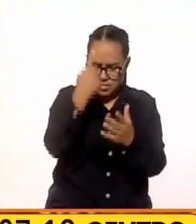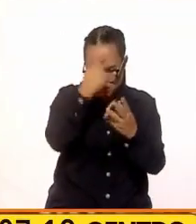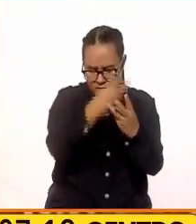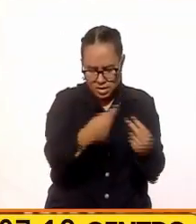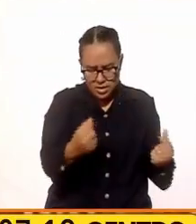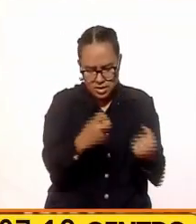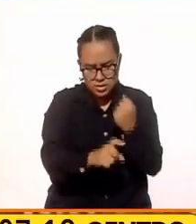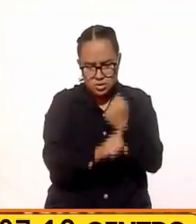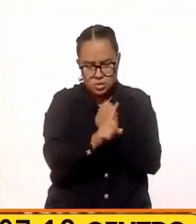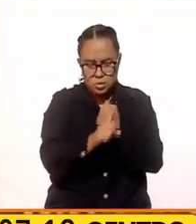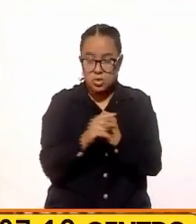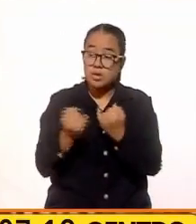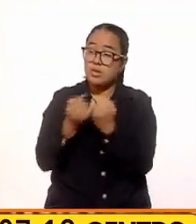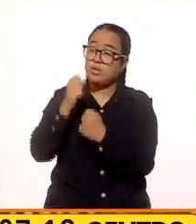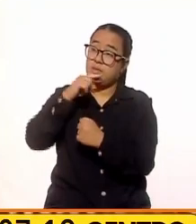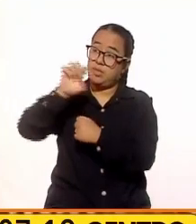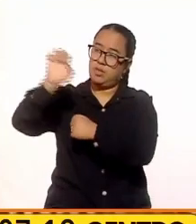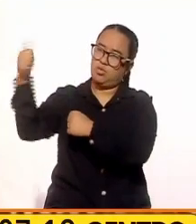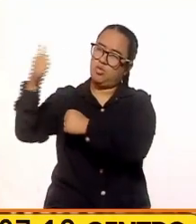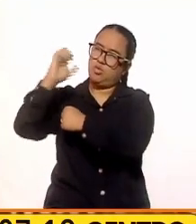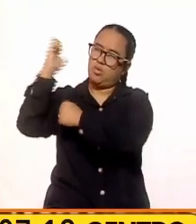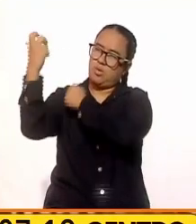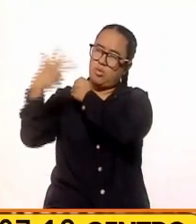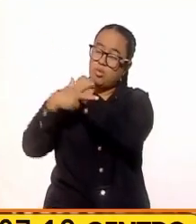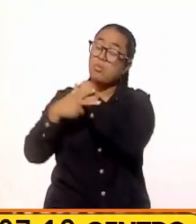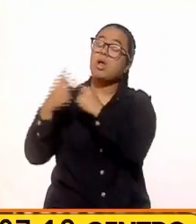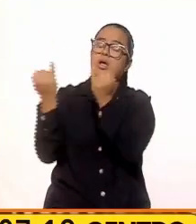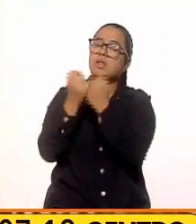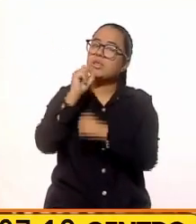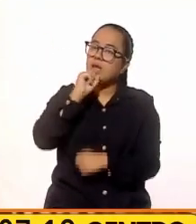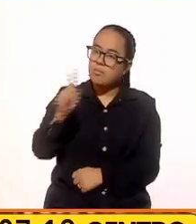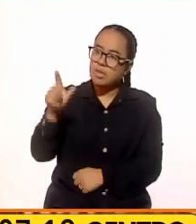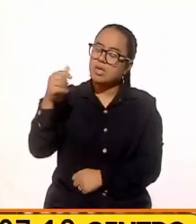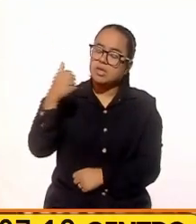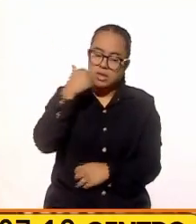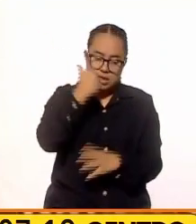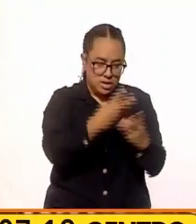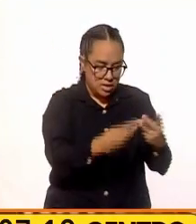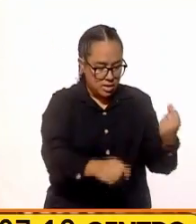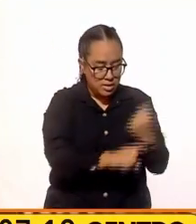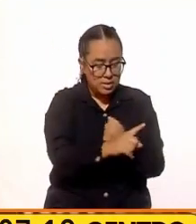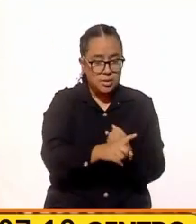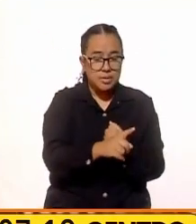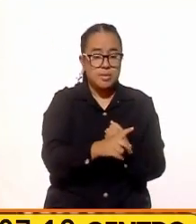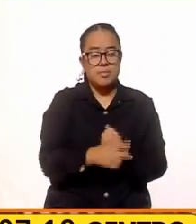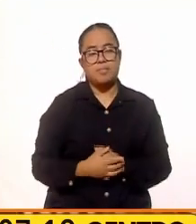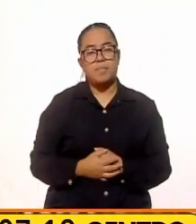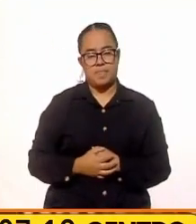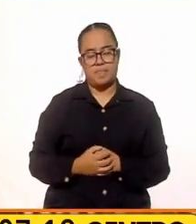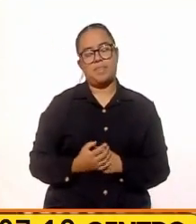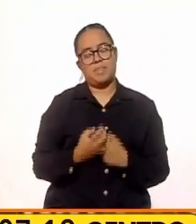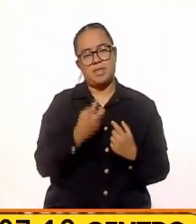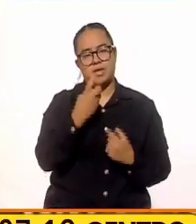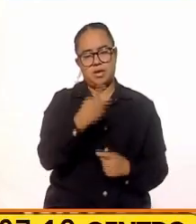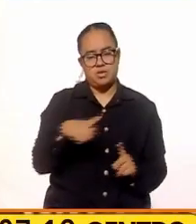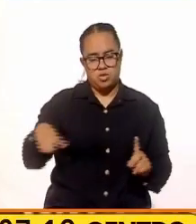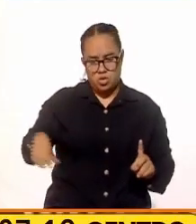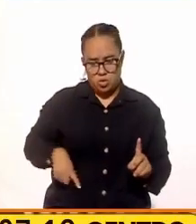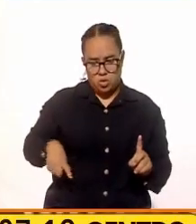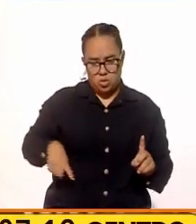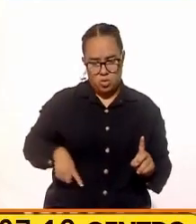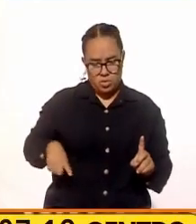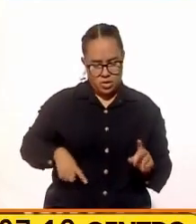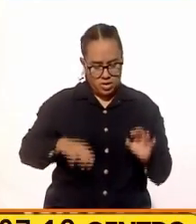naciones europeas lo han sido, y por supuesto el llamado debería ser a que regrese la oposición y el gobierno,